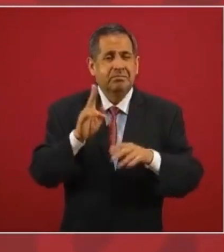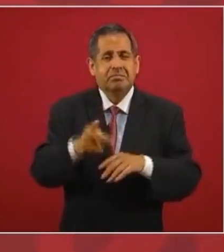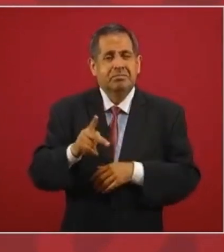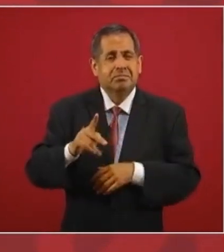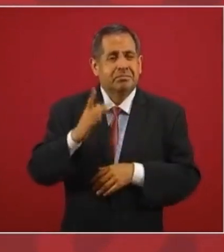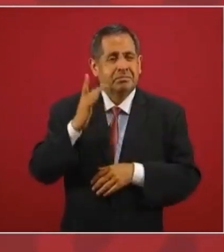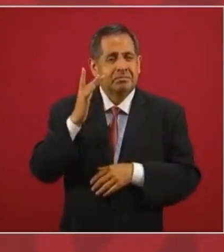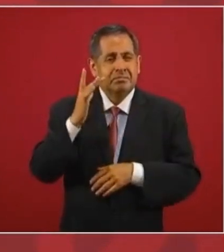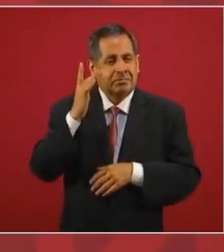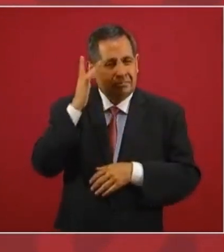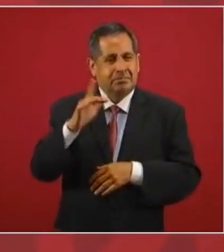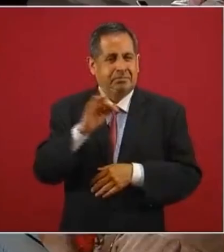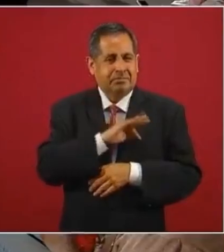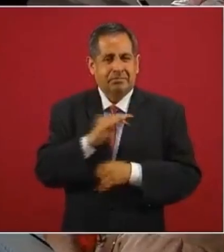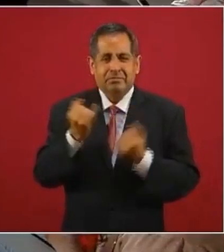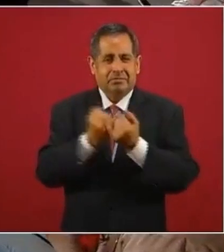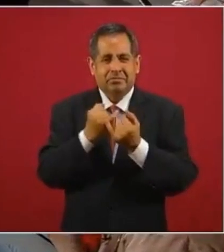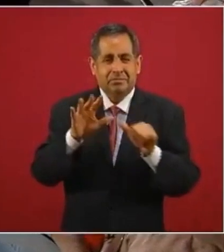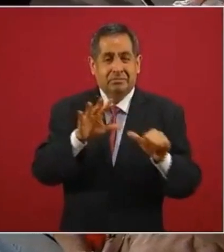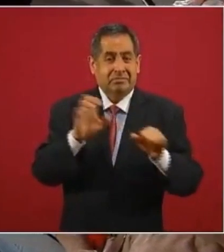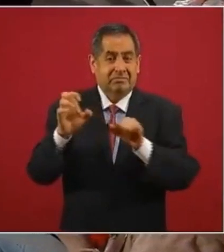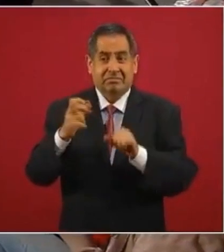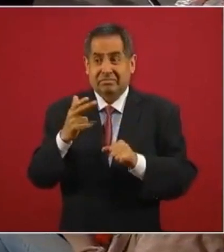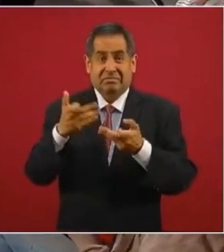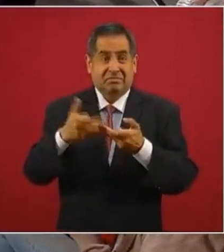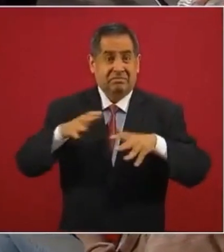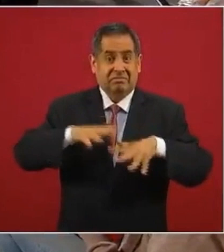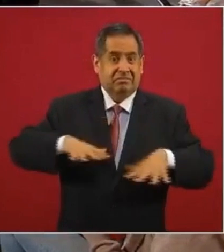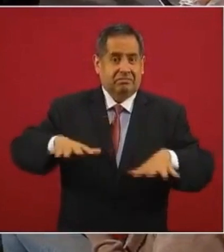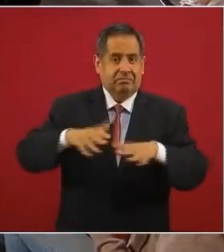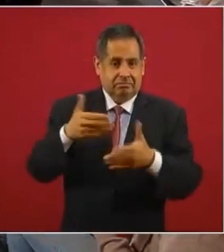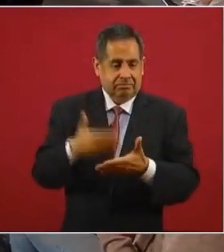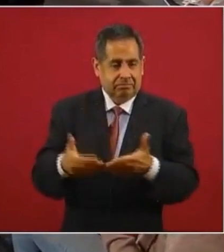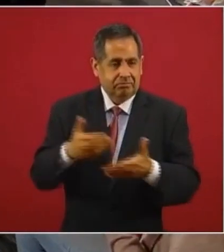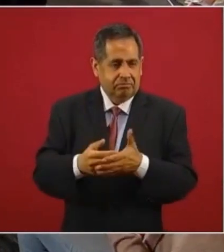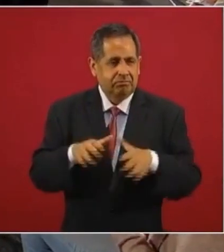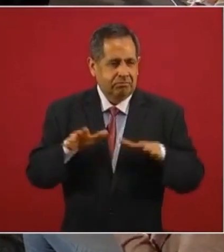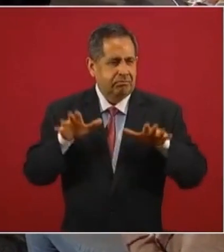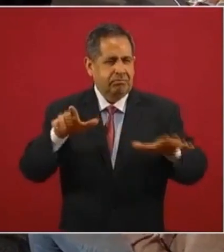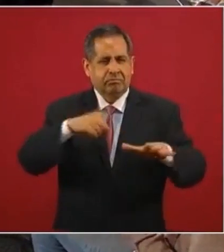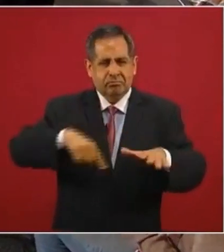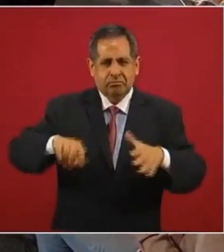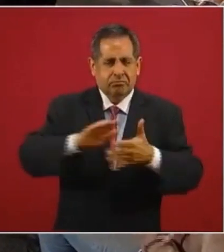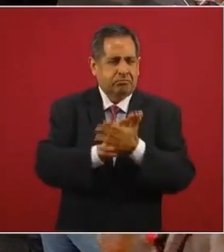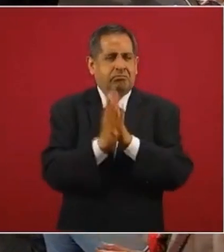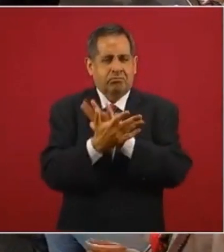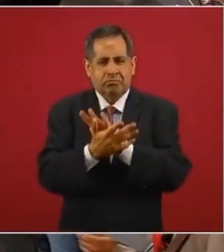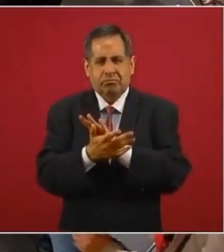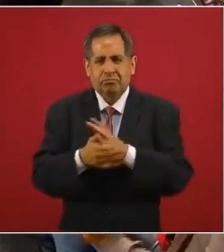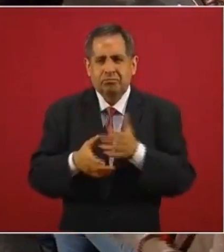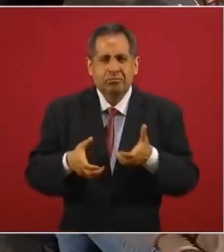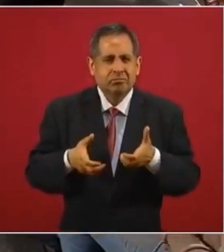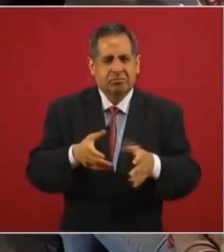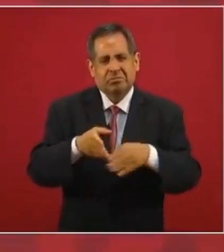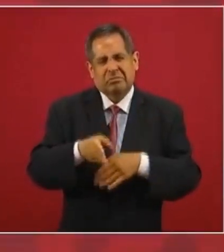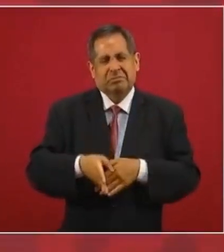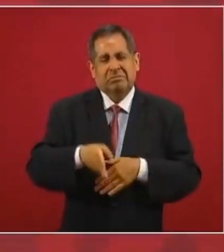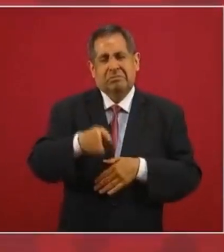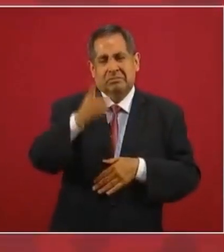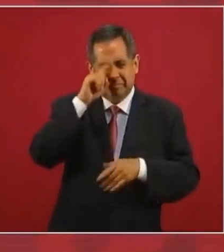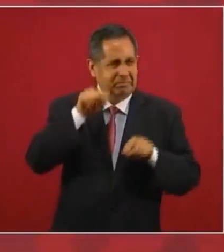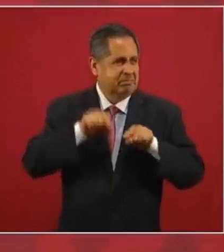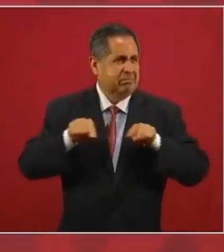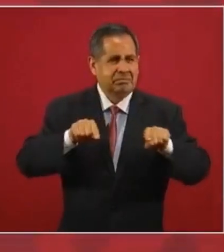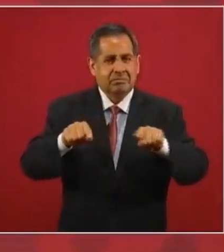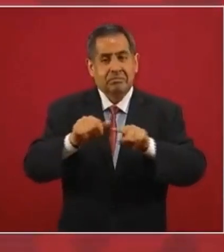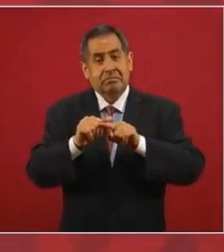hectáreas, que es lo que mide el actual aeropuerto, con una avenida central que iba a llegar